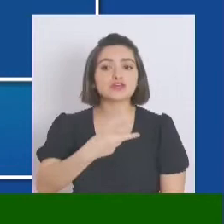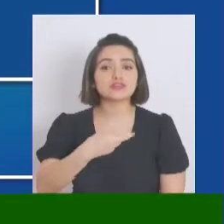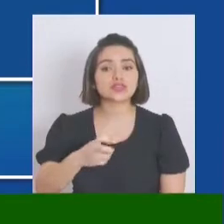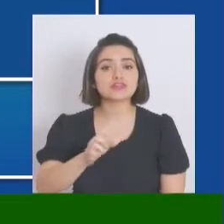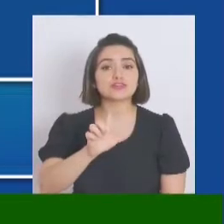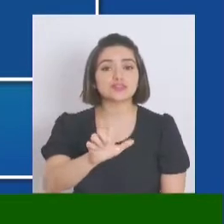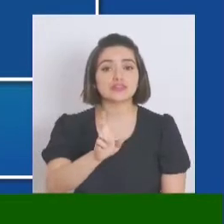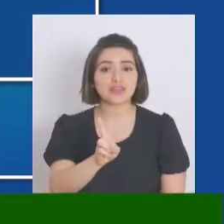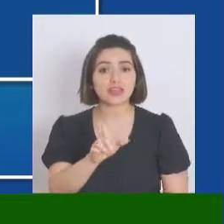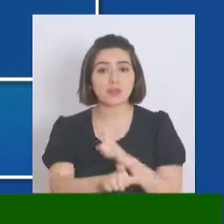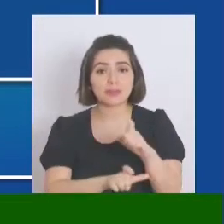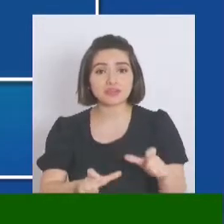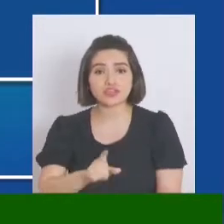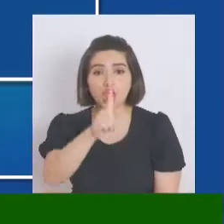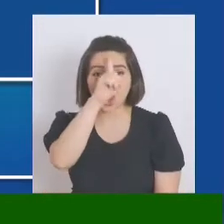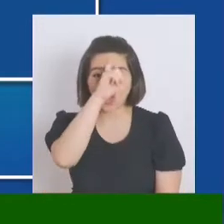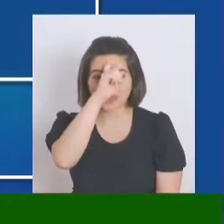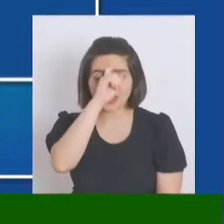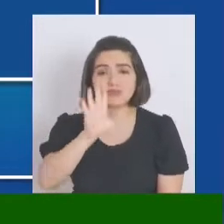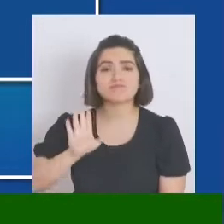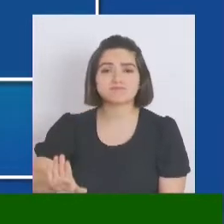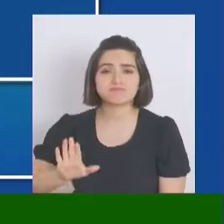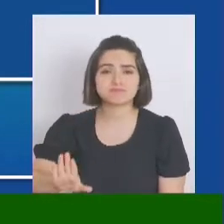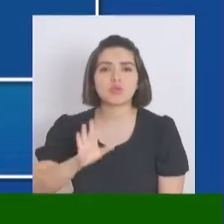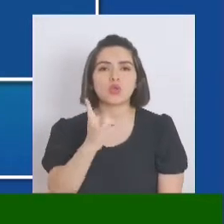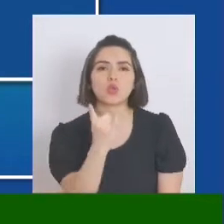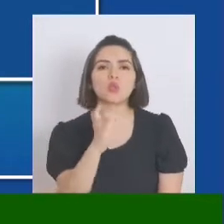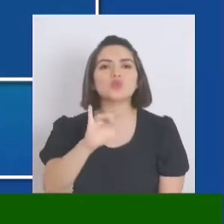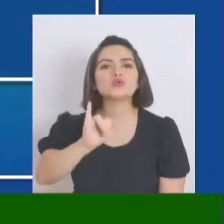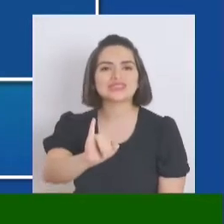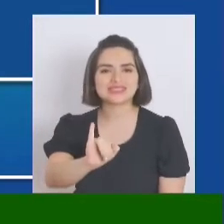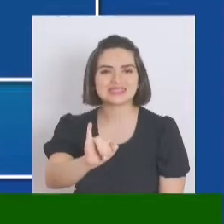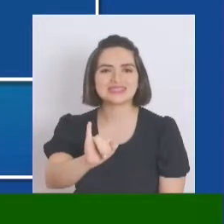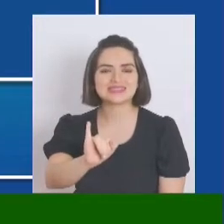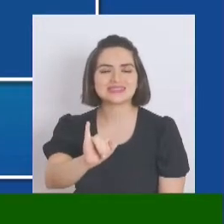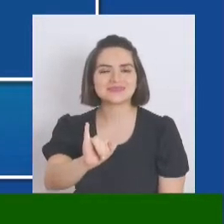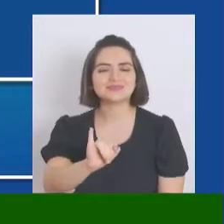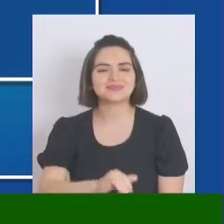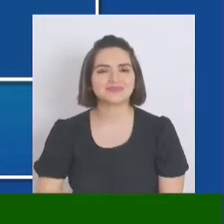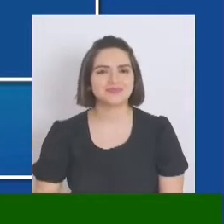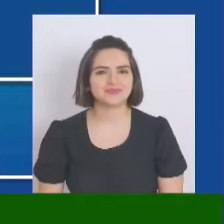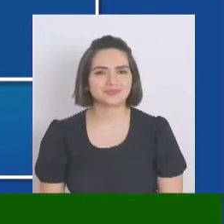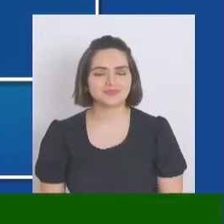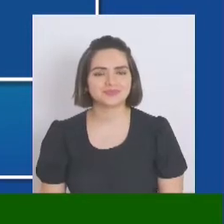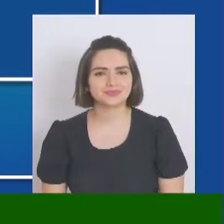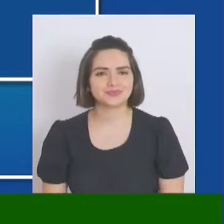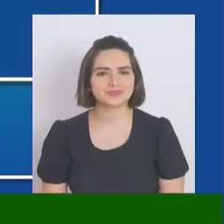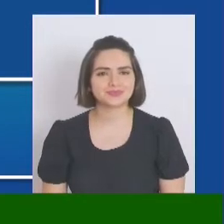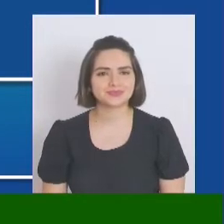1.272 personas se encuentran hospitalizadas en unidades de cuidado intensivo.